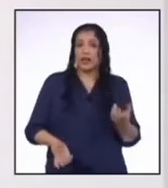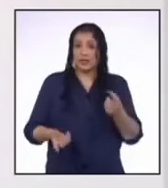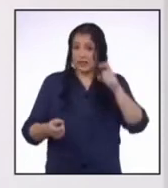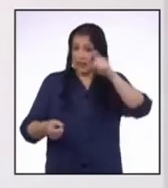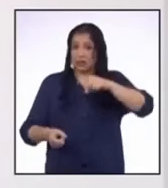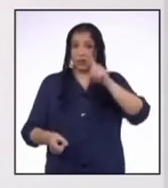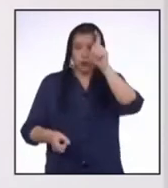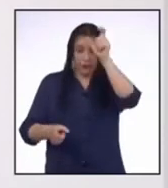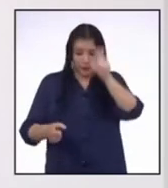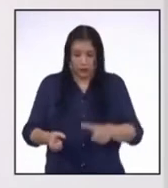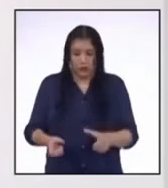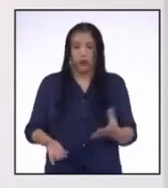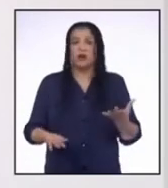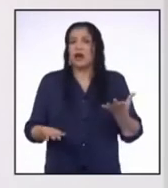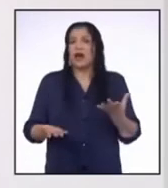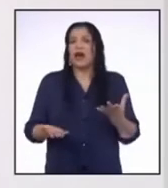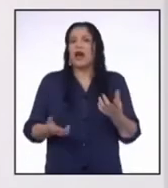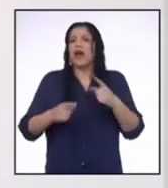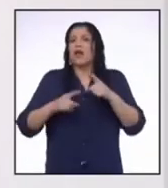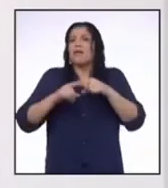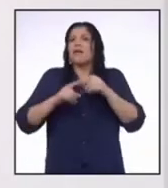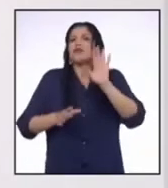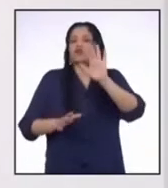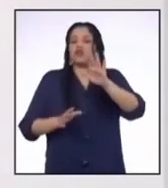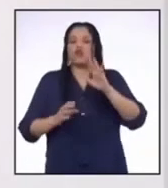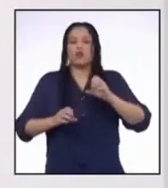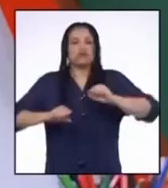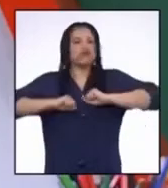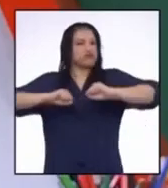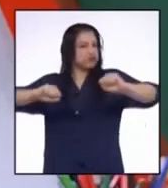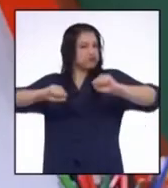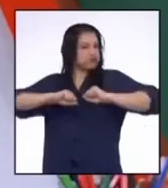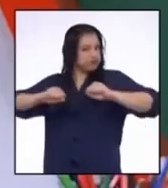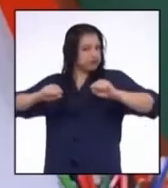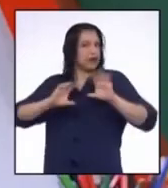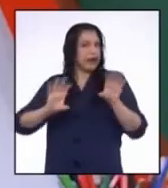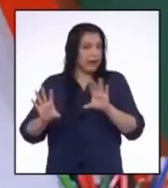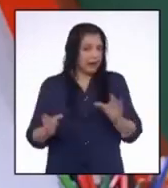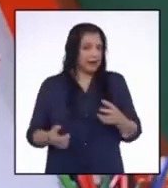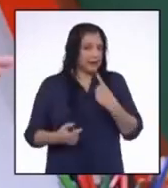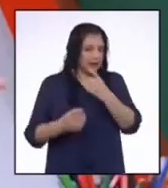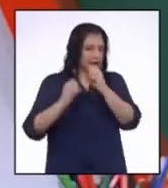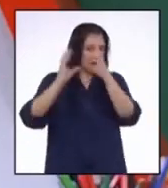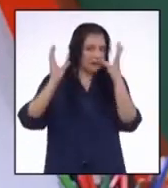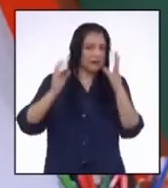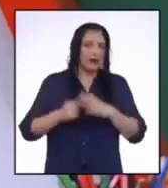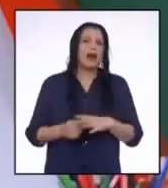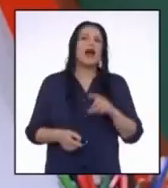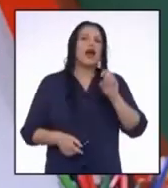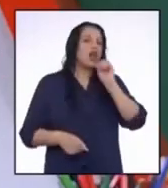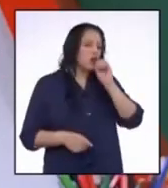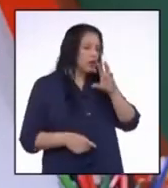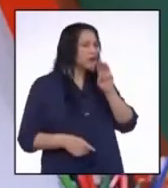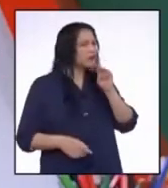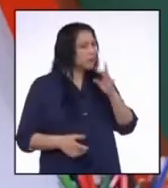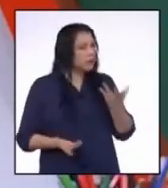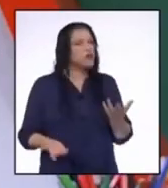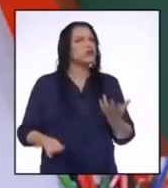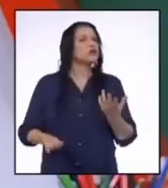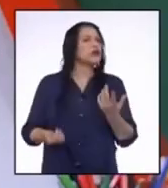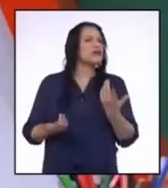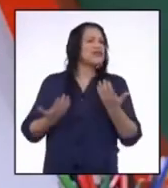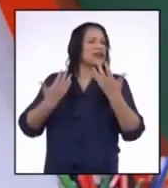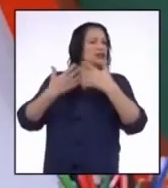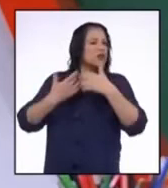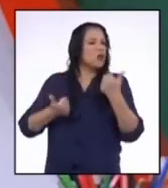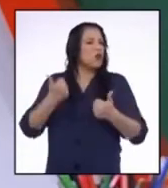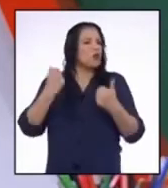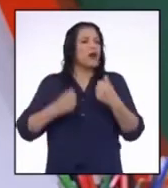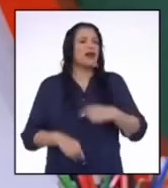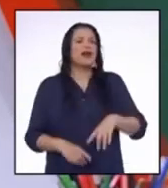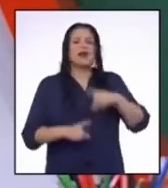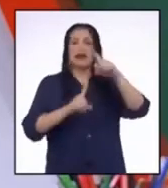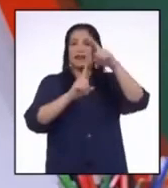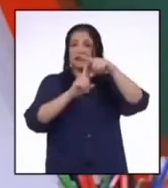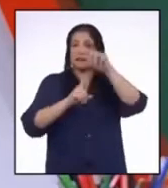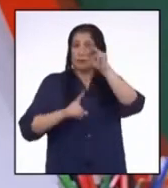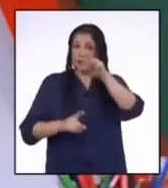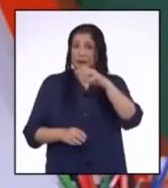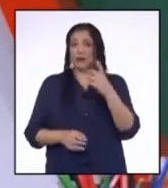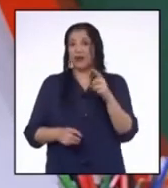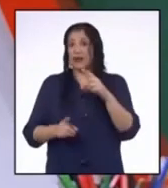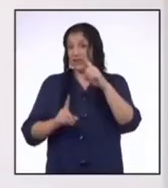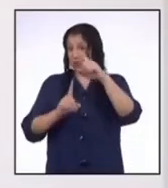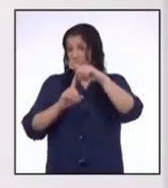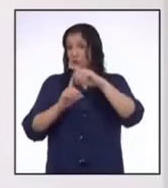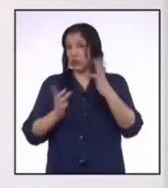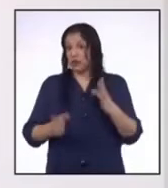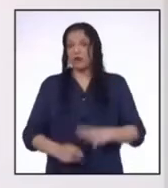persona teniendo en cuenta su actividad física. Profesora, lo que menciona Miluska tiene que ver con la tasa metabólica total,